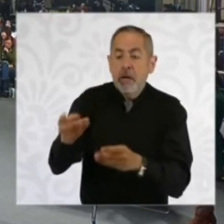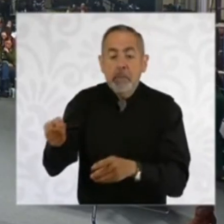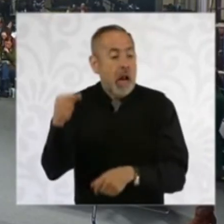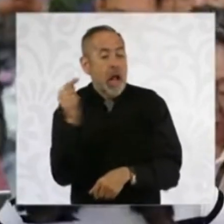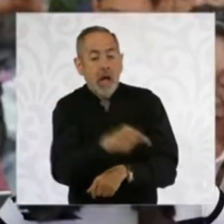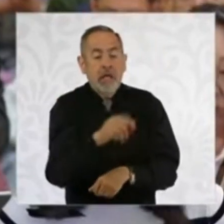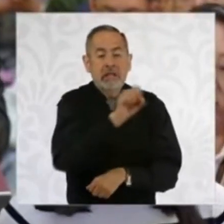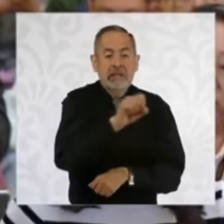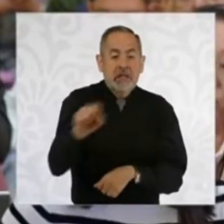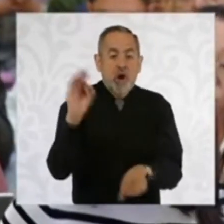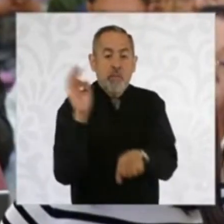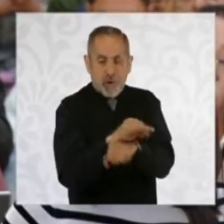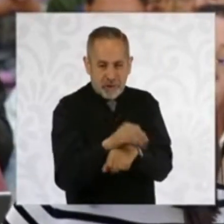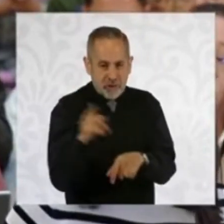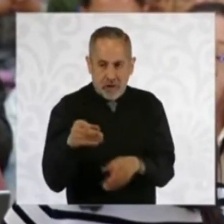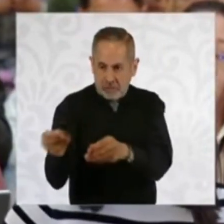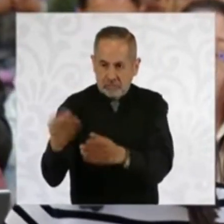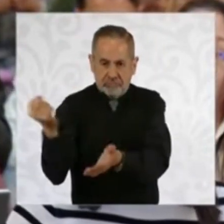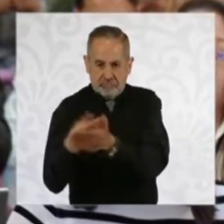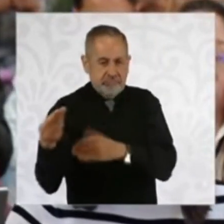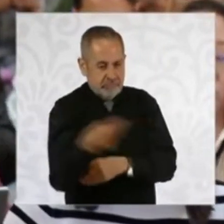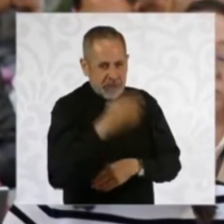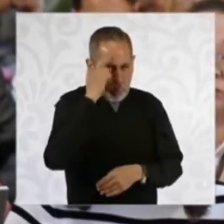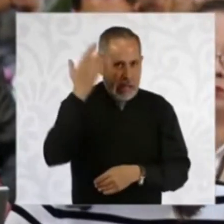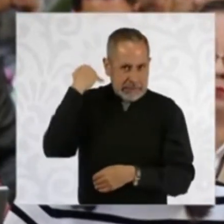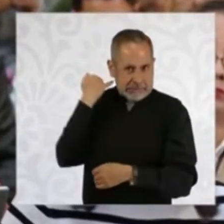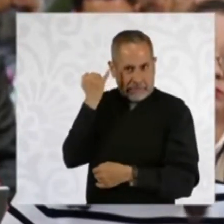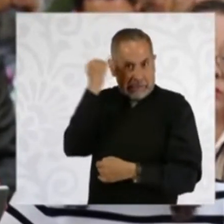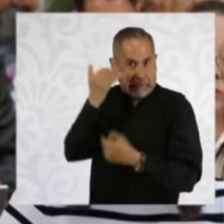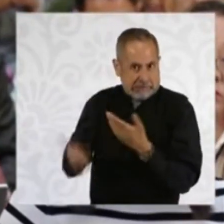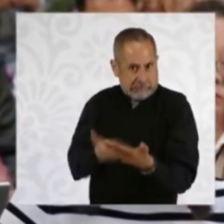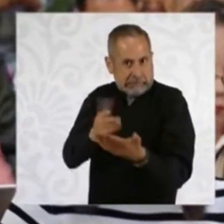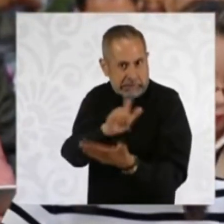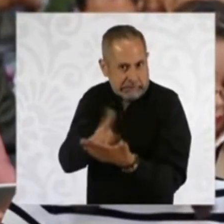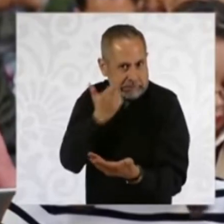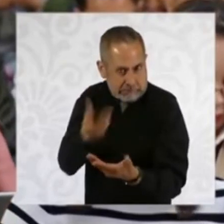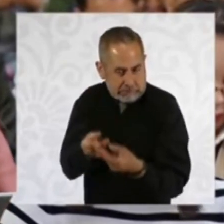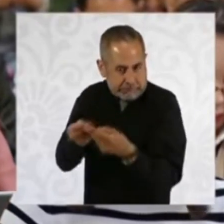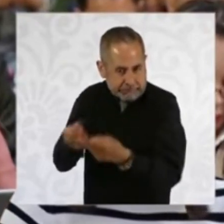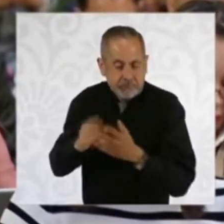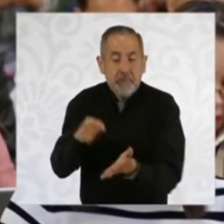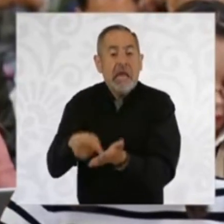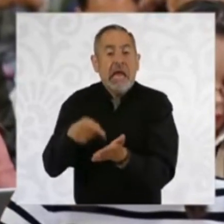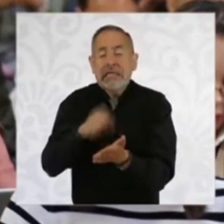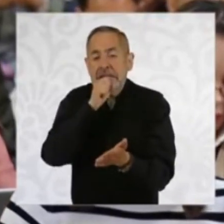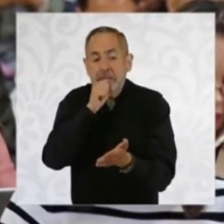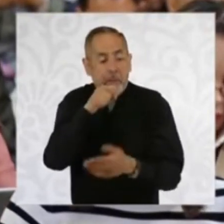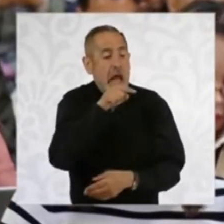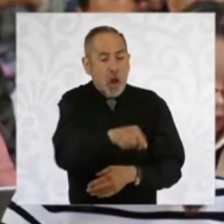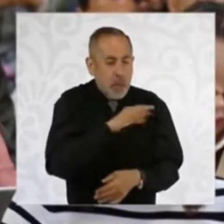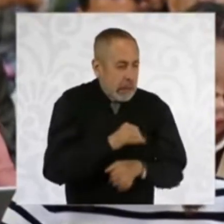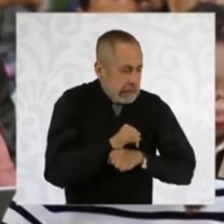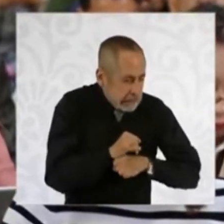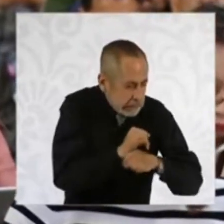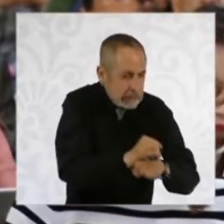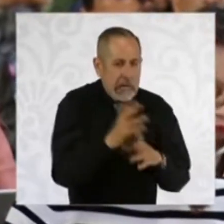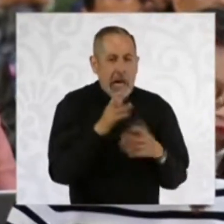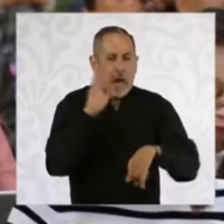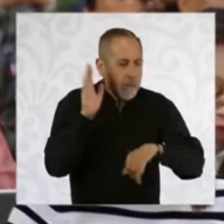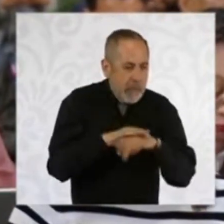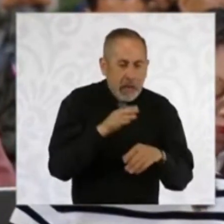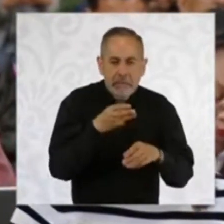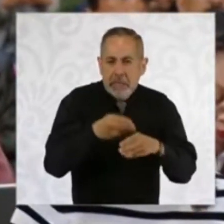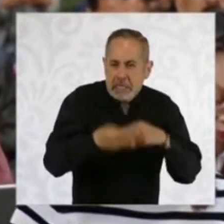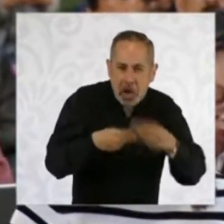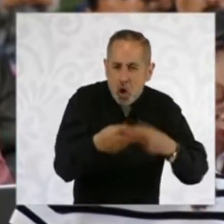Secretaría de Seguridad y Protección Ciudadana. La iniciativa pues busca hacer efectiva la participación en investigaciones de delitos y pues mayor